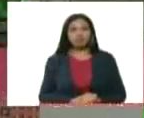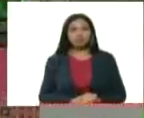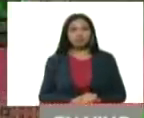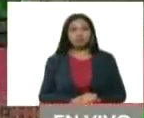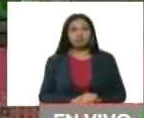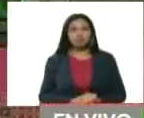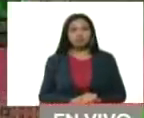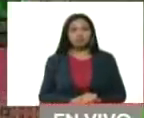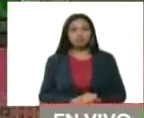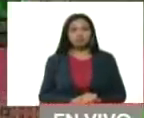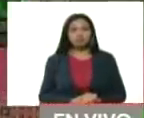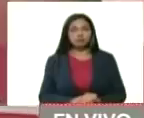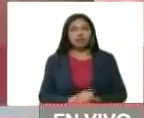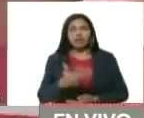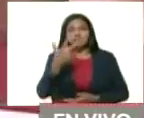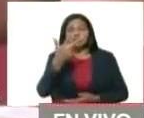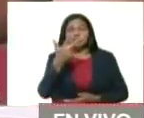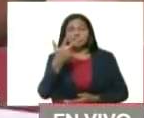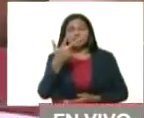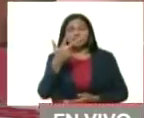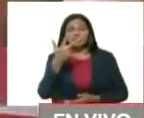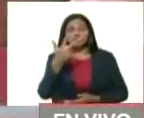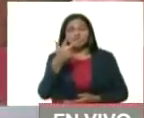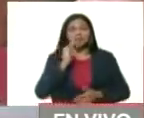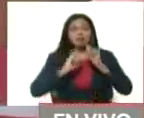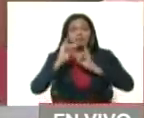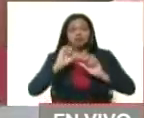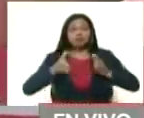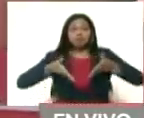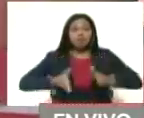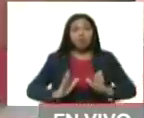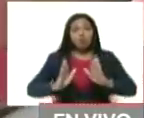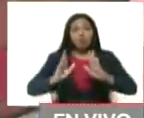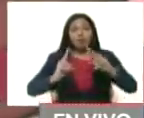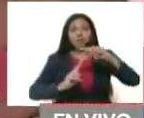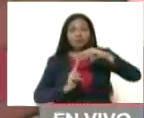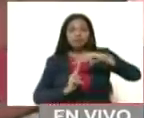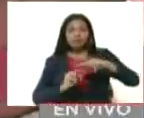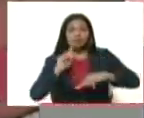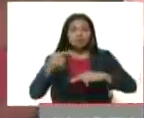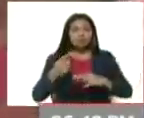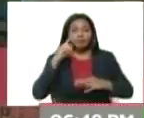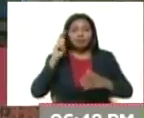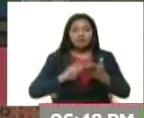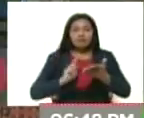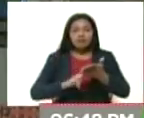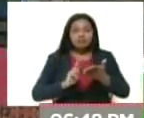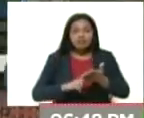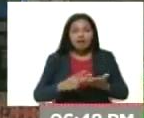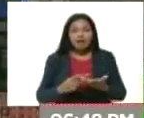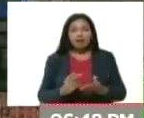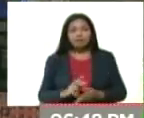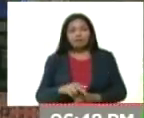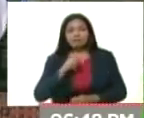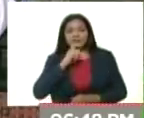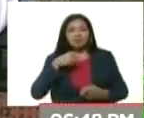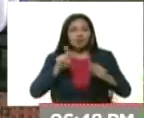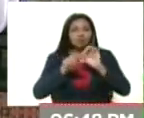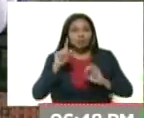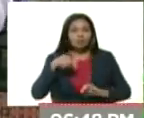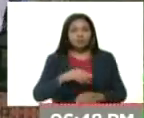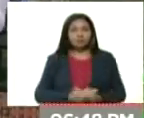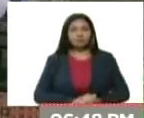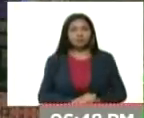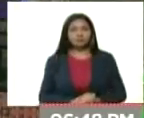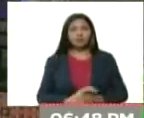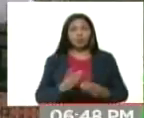Estas tres bellezas que han nacido en el estado Táchira, después de una verdadera epopeya, algo así como